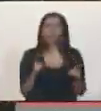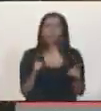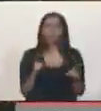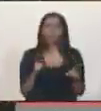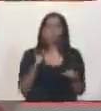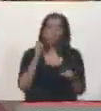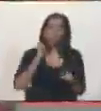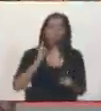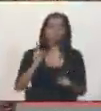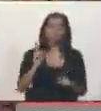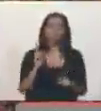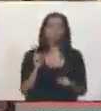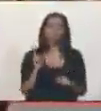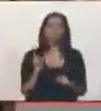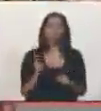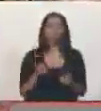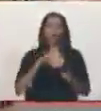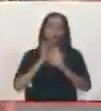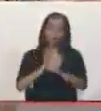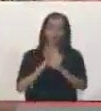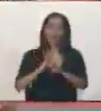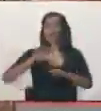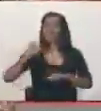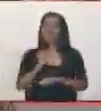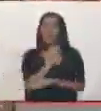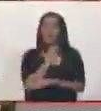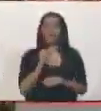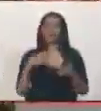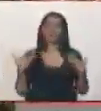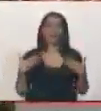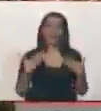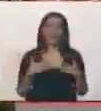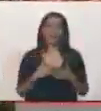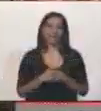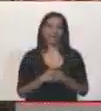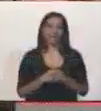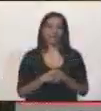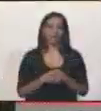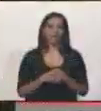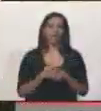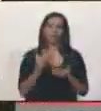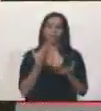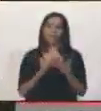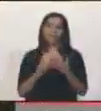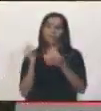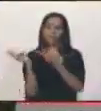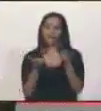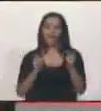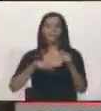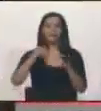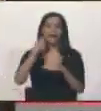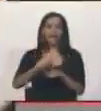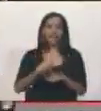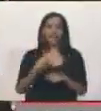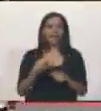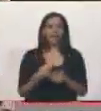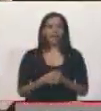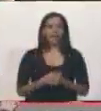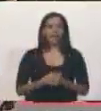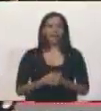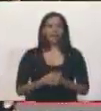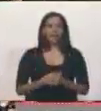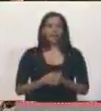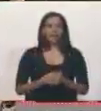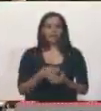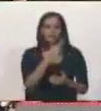sea con marchas, con cantos y con alegría. Permítame invitar mañana, camarada